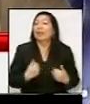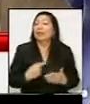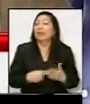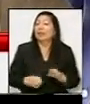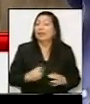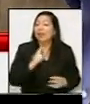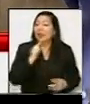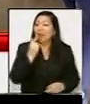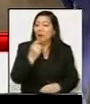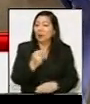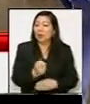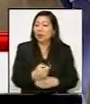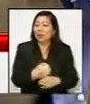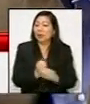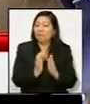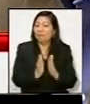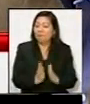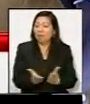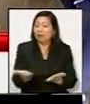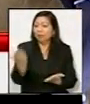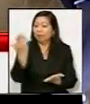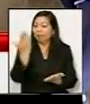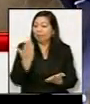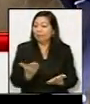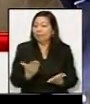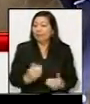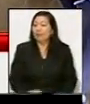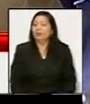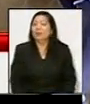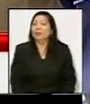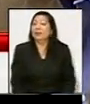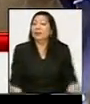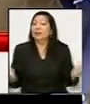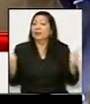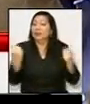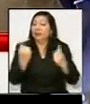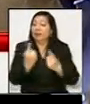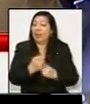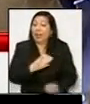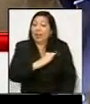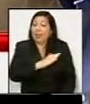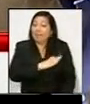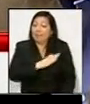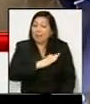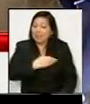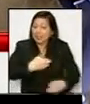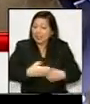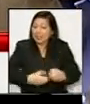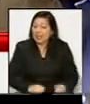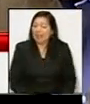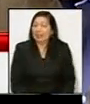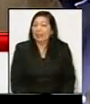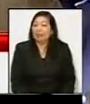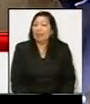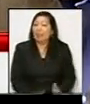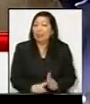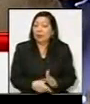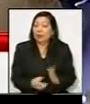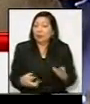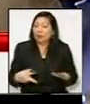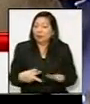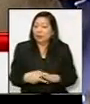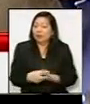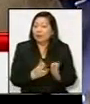allí es acusar conforme ha recibido convertirse en el fiscal del procedimiento y después la corte